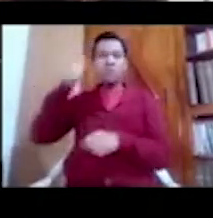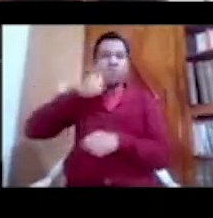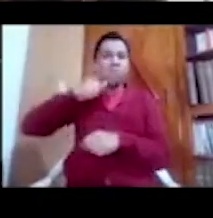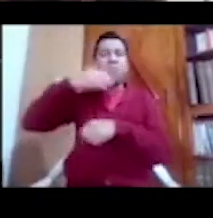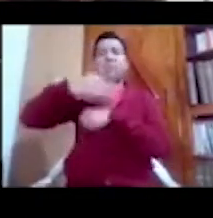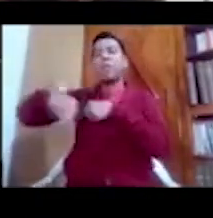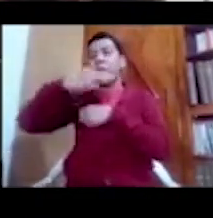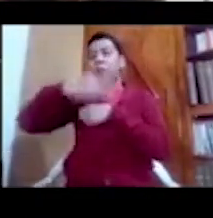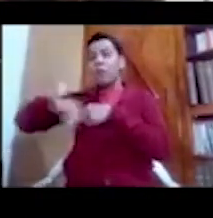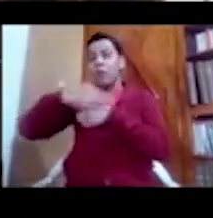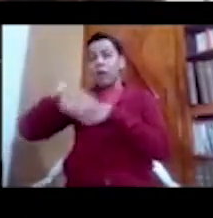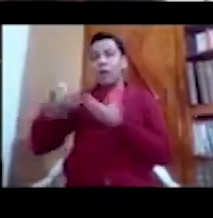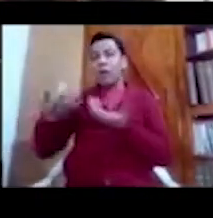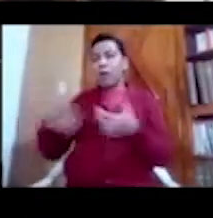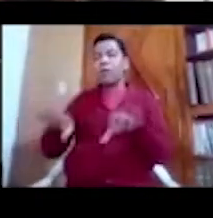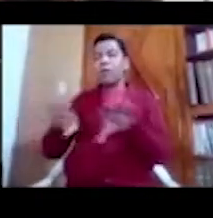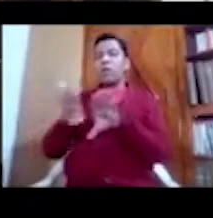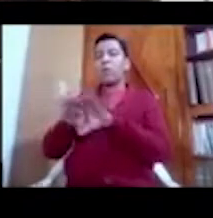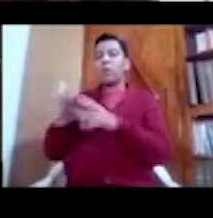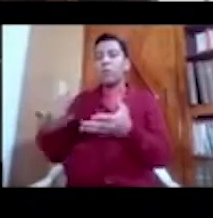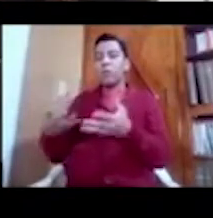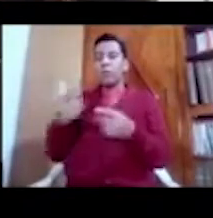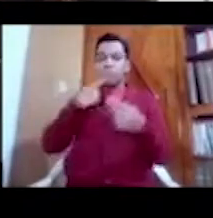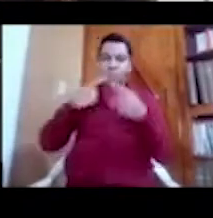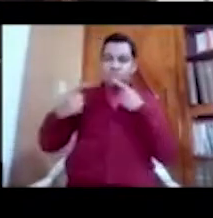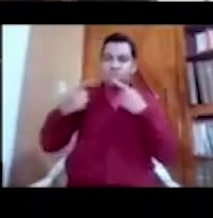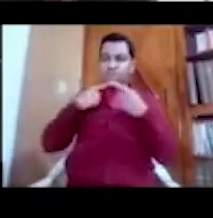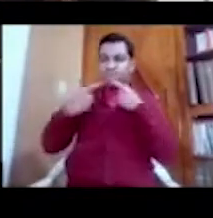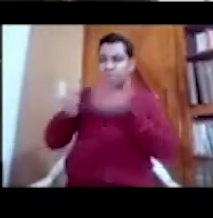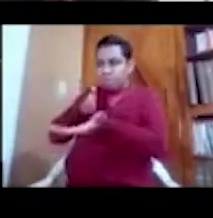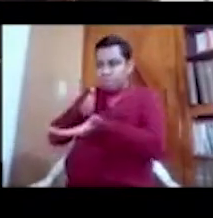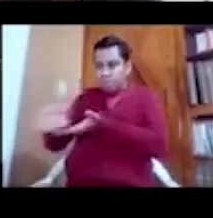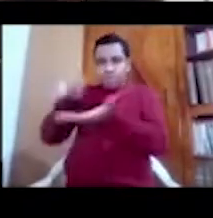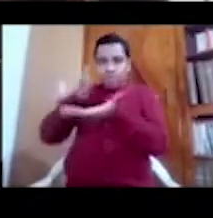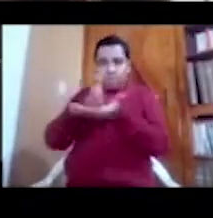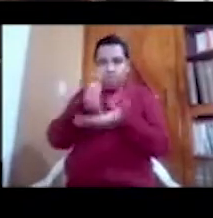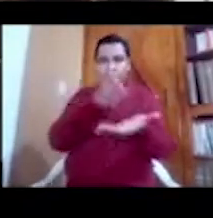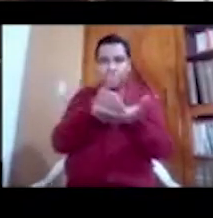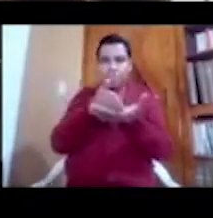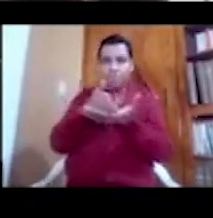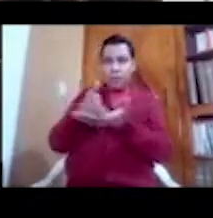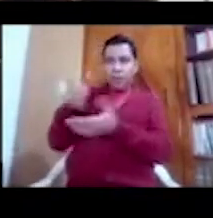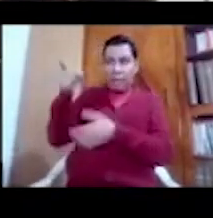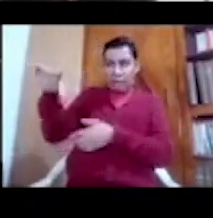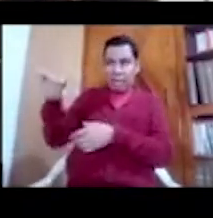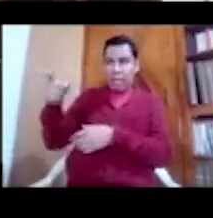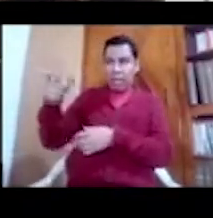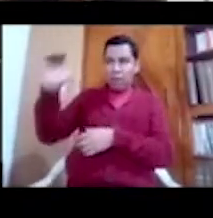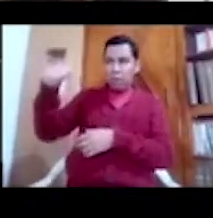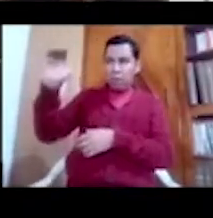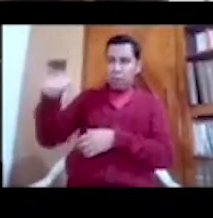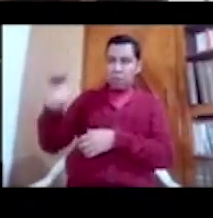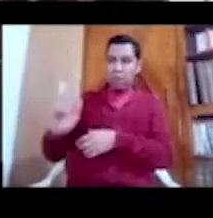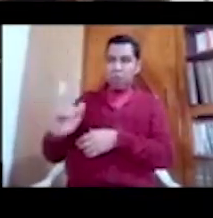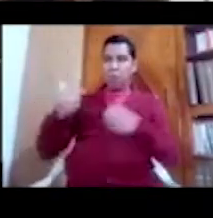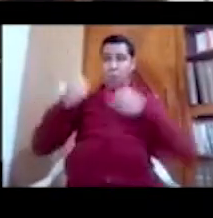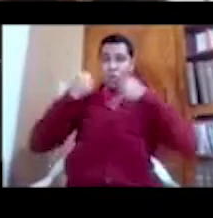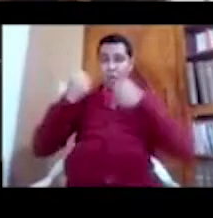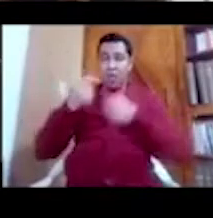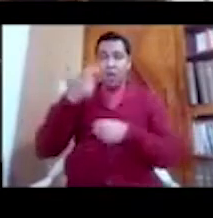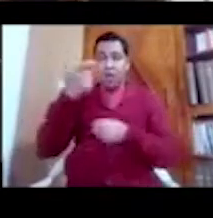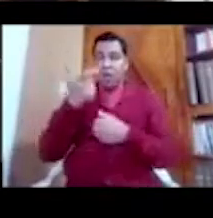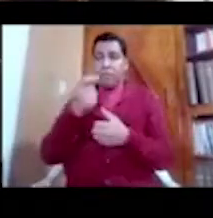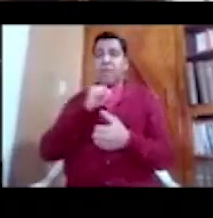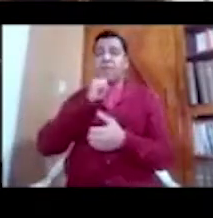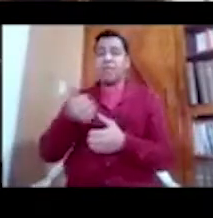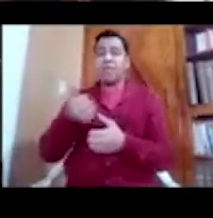esos están sujetos a que una ciudad-estado se debilite o se fortalezca. Digamos que no hay un manual de